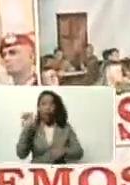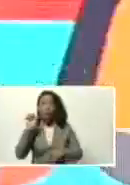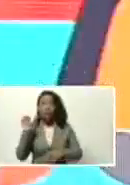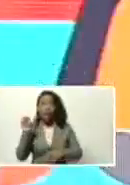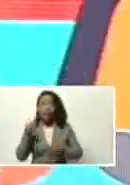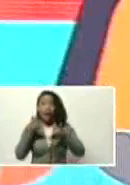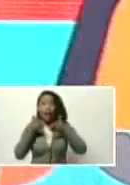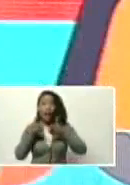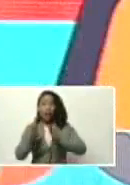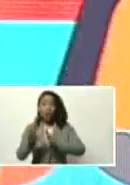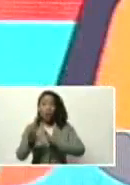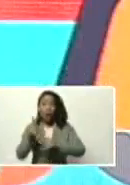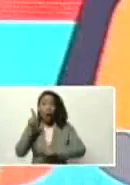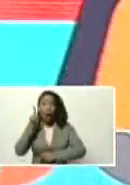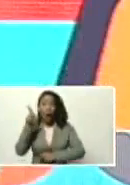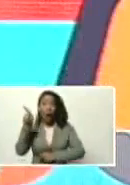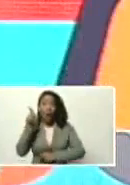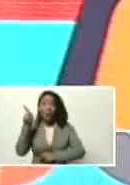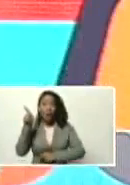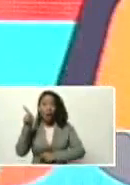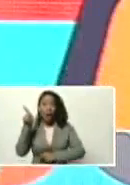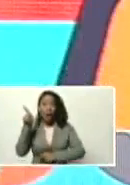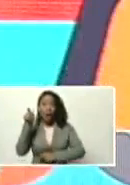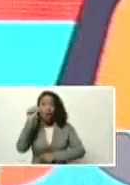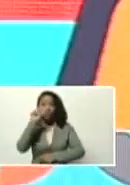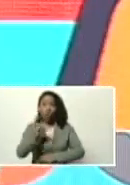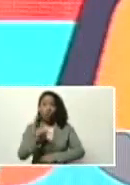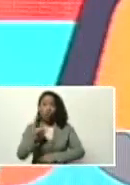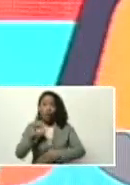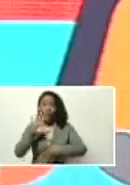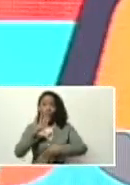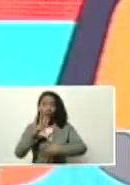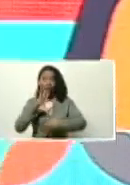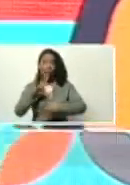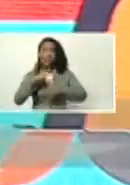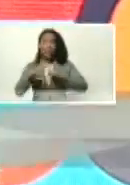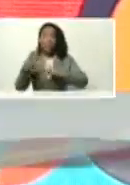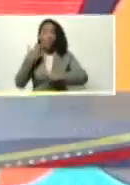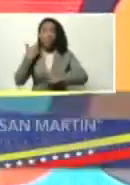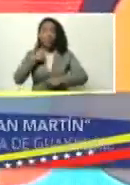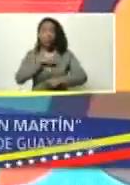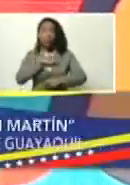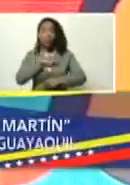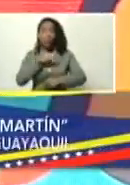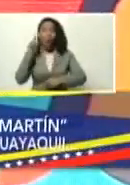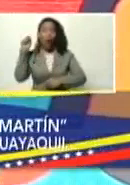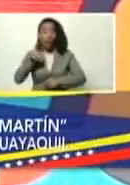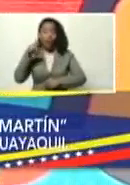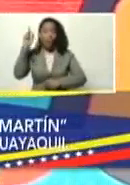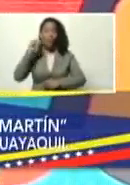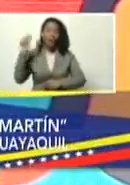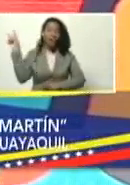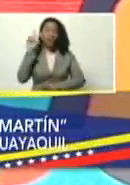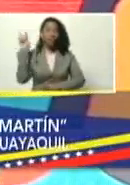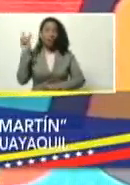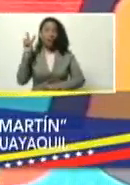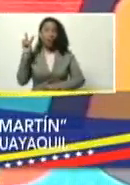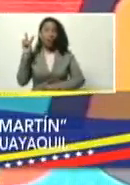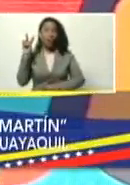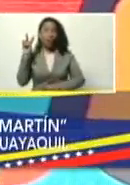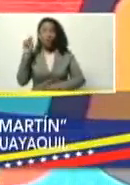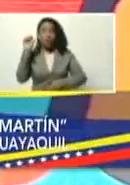nació allá, en el sur de América, pero para nosotros es tan venezolano y